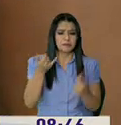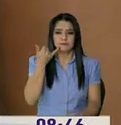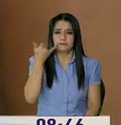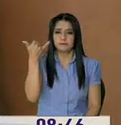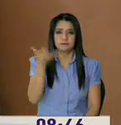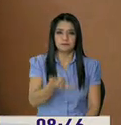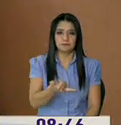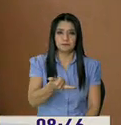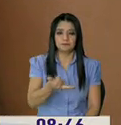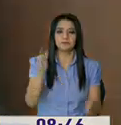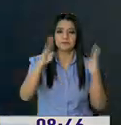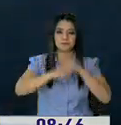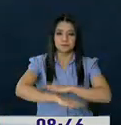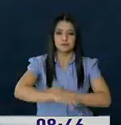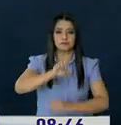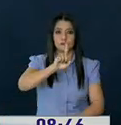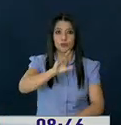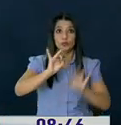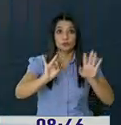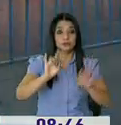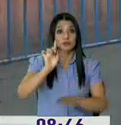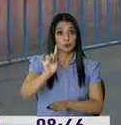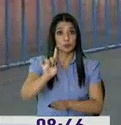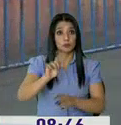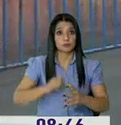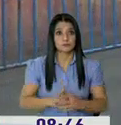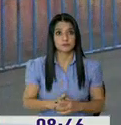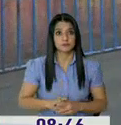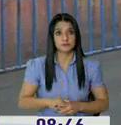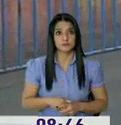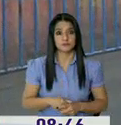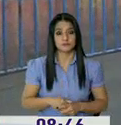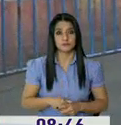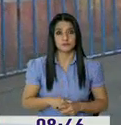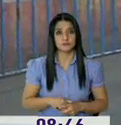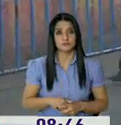comunicarse a la línea gratuita 171. Informó Sofía Vintimilla.